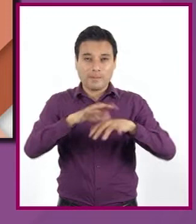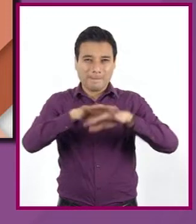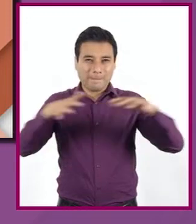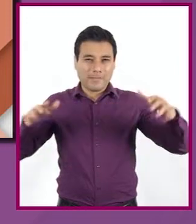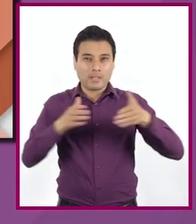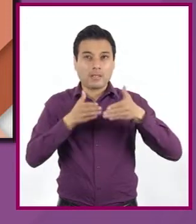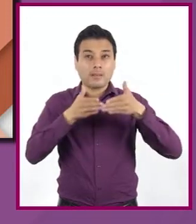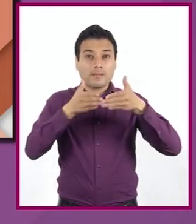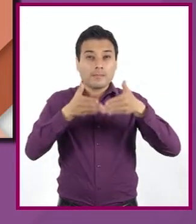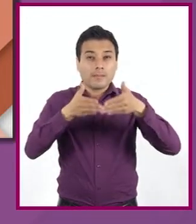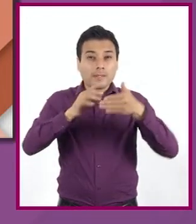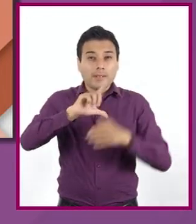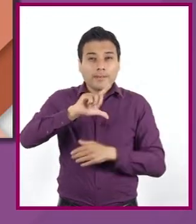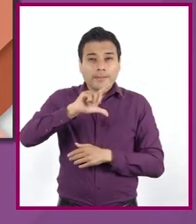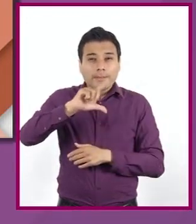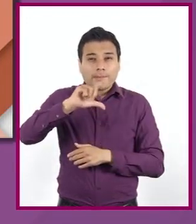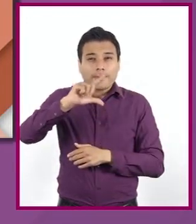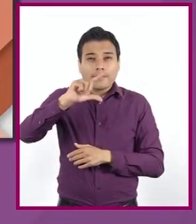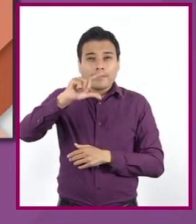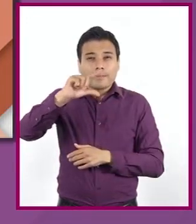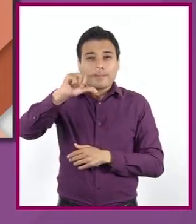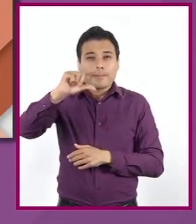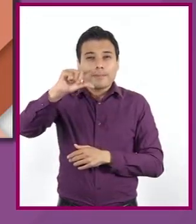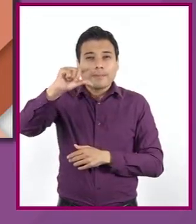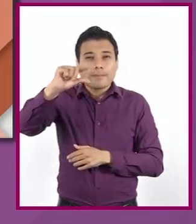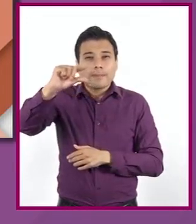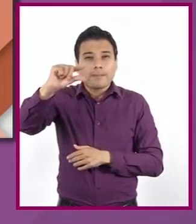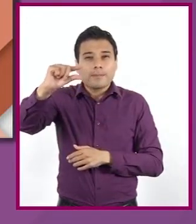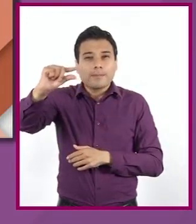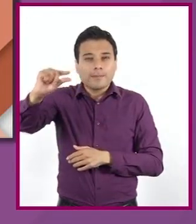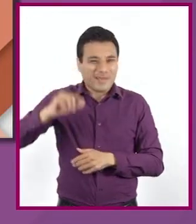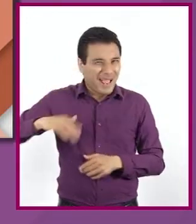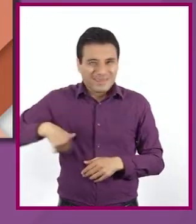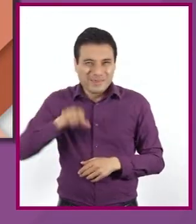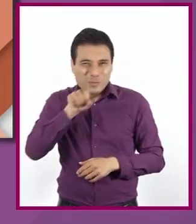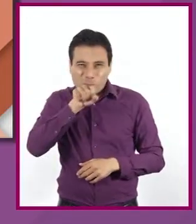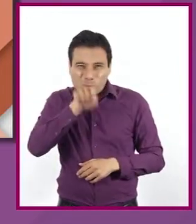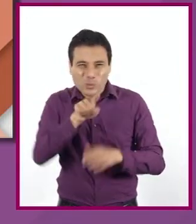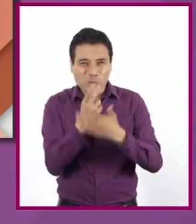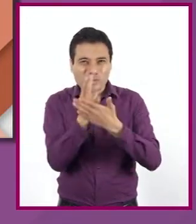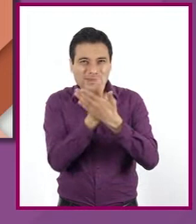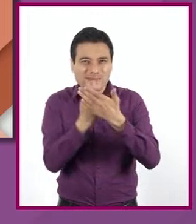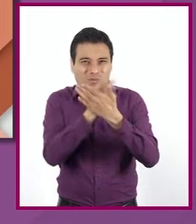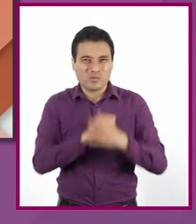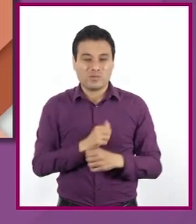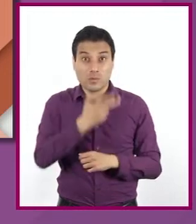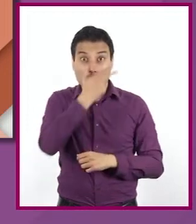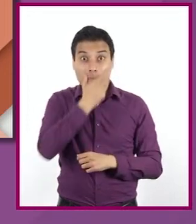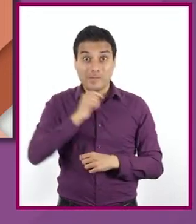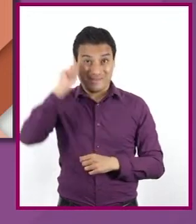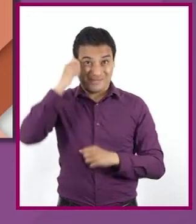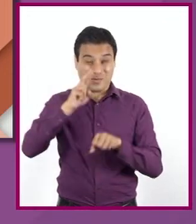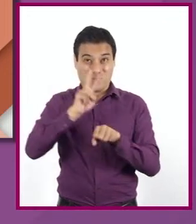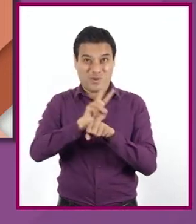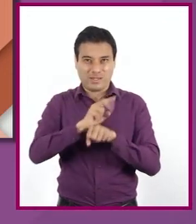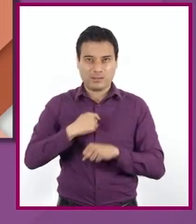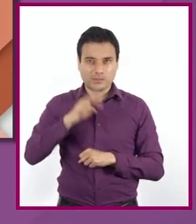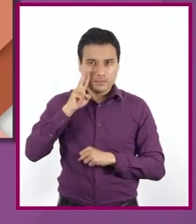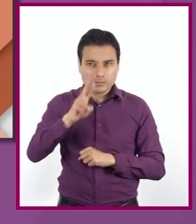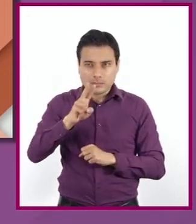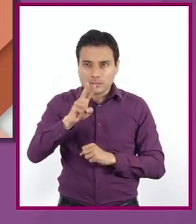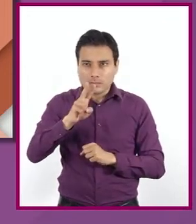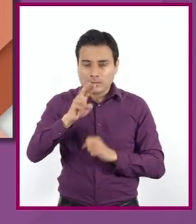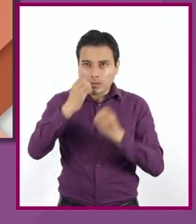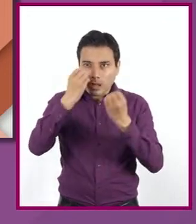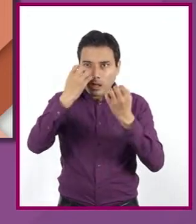para perderse en el horizonte que ella misma había dibujado. Los ojos del guardia no podían creer lo que veían,